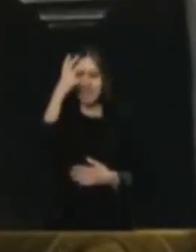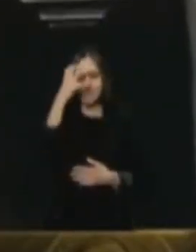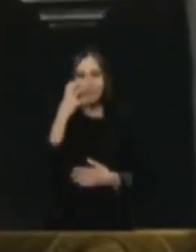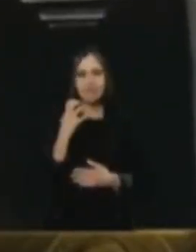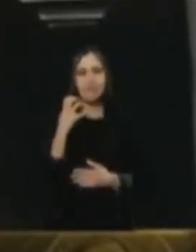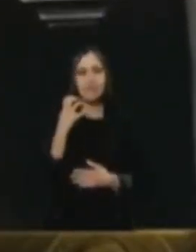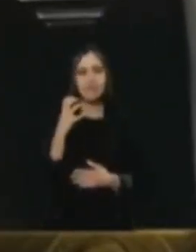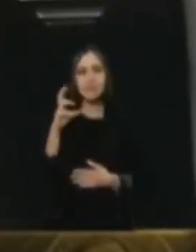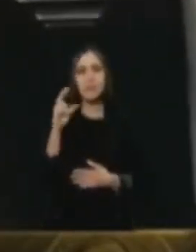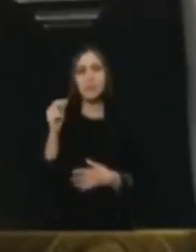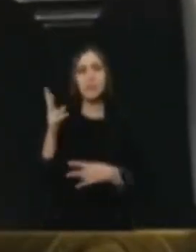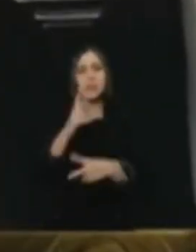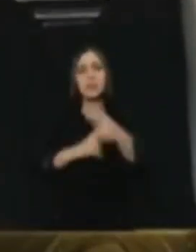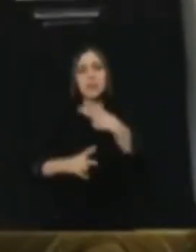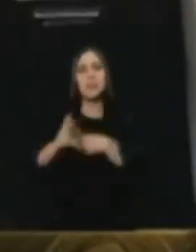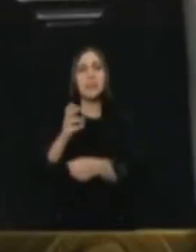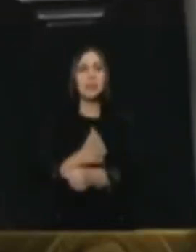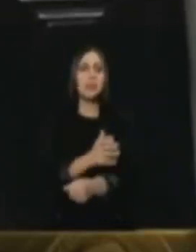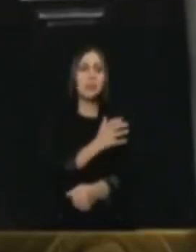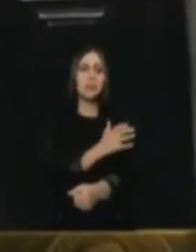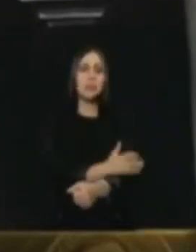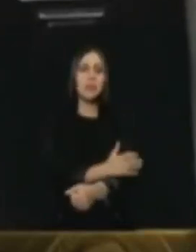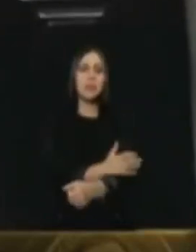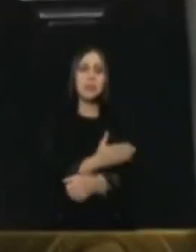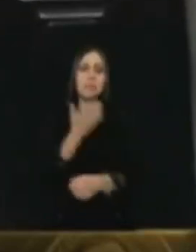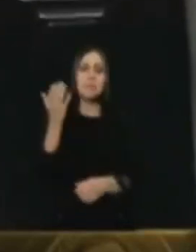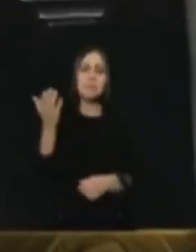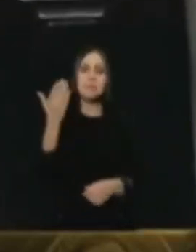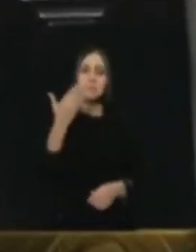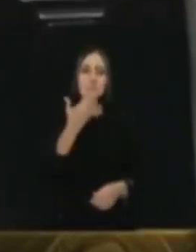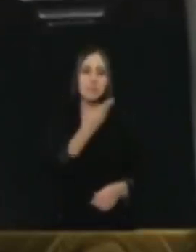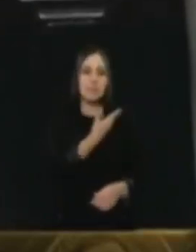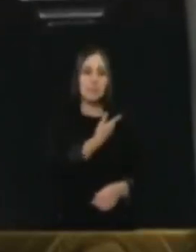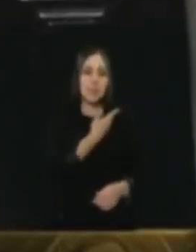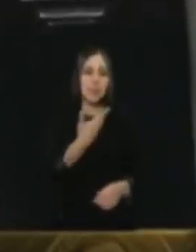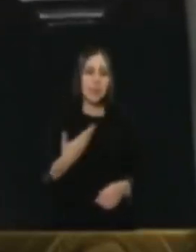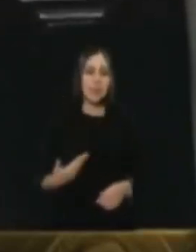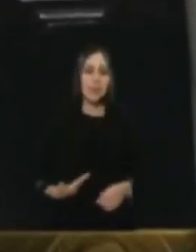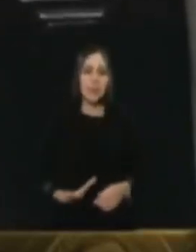acompañe el señor presidente de la